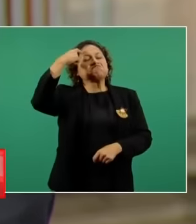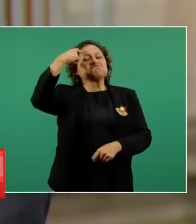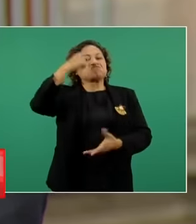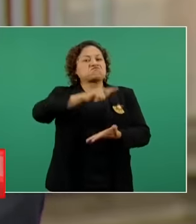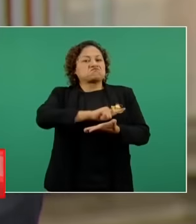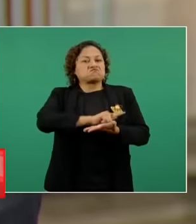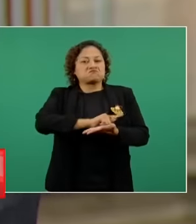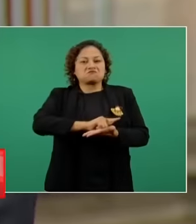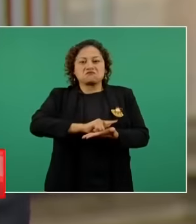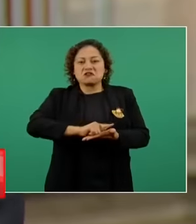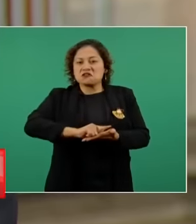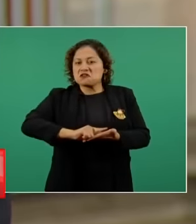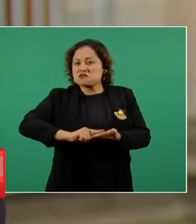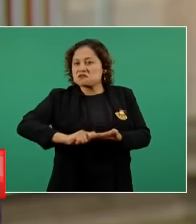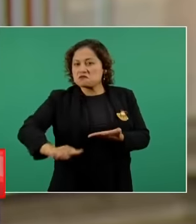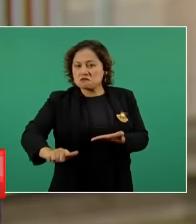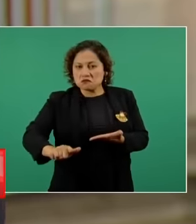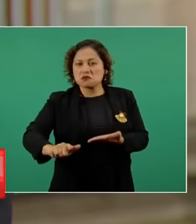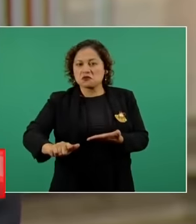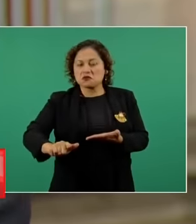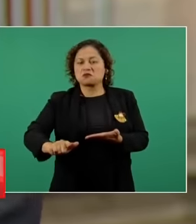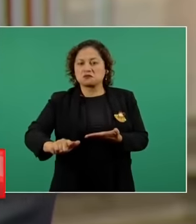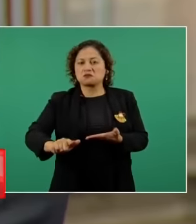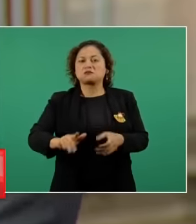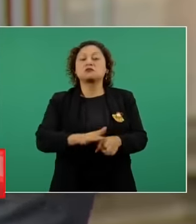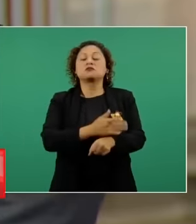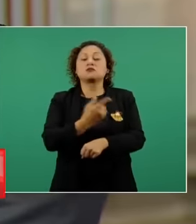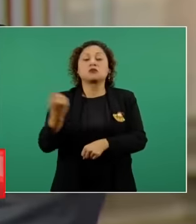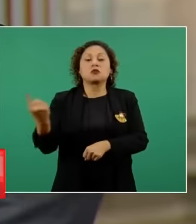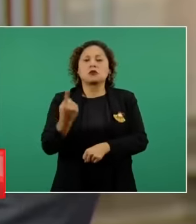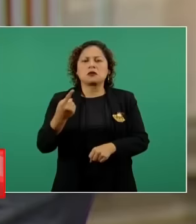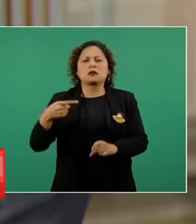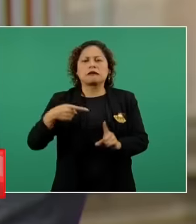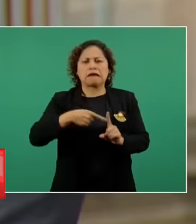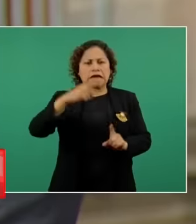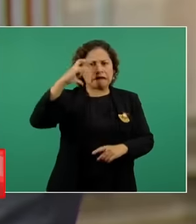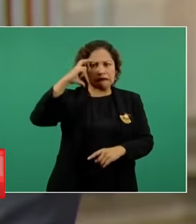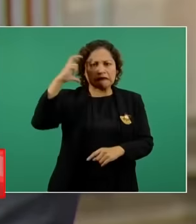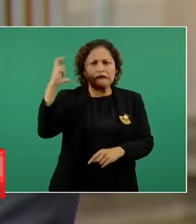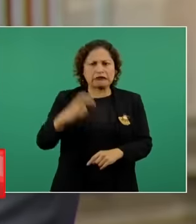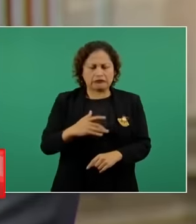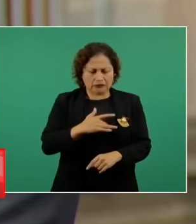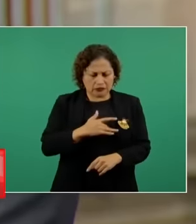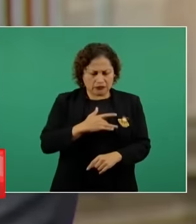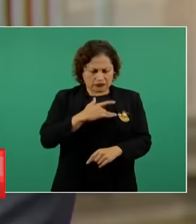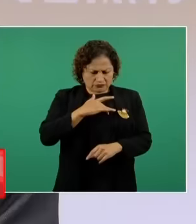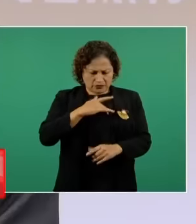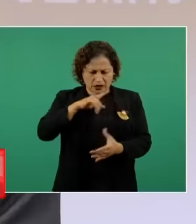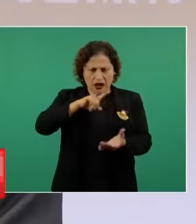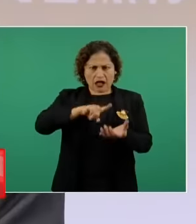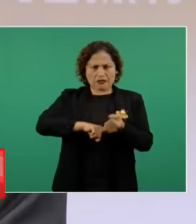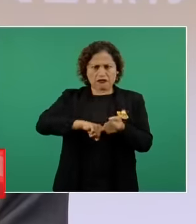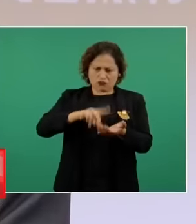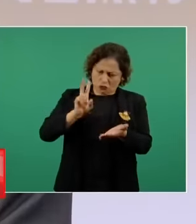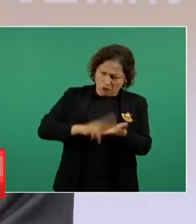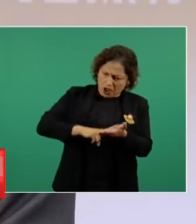la certeza de que con fidelidad a sus principios y